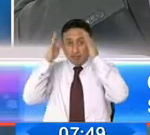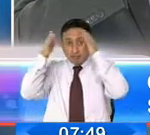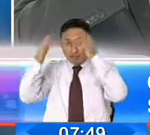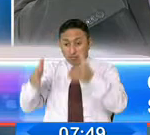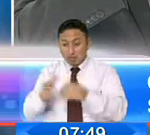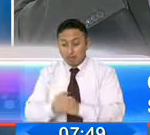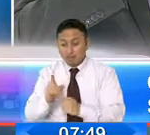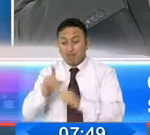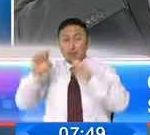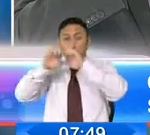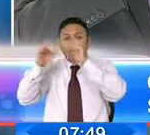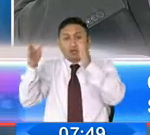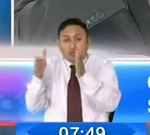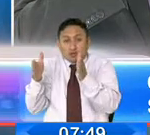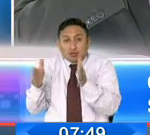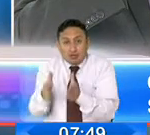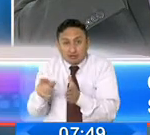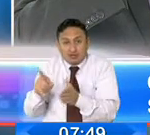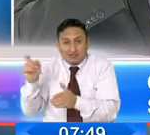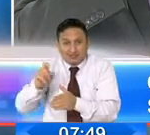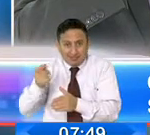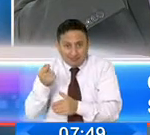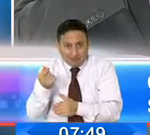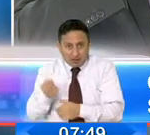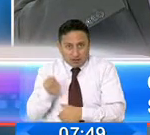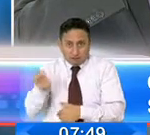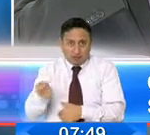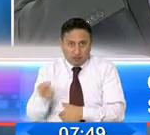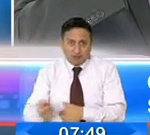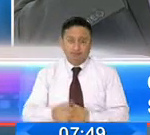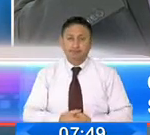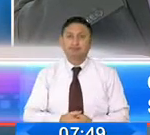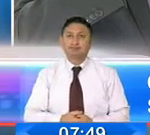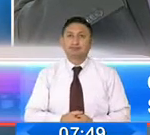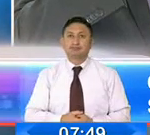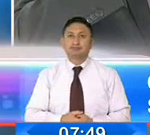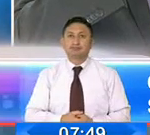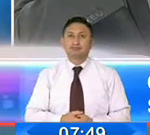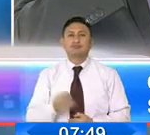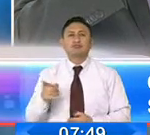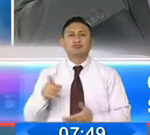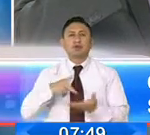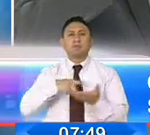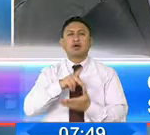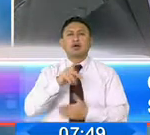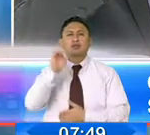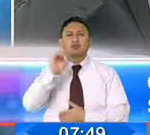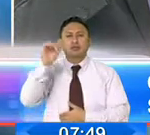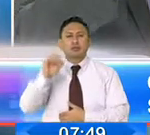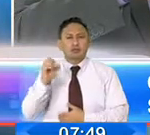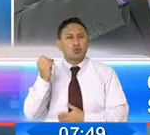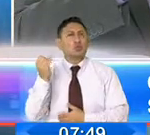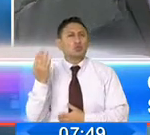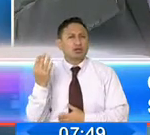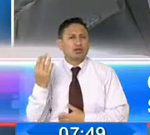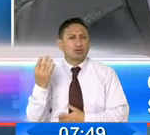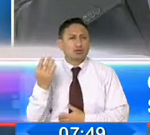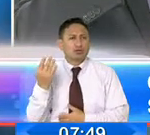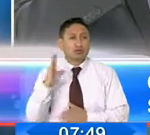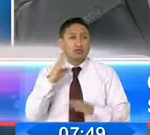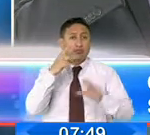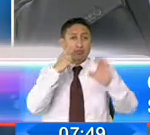a las mipymes necesitadas de recursos y de crédito. ¿Qué intereses van a pagar? Porque debe ser distinto al del Banco del